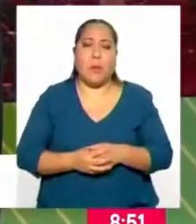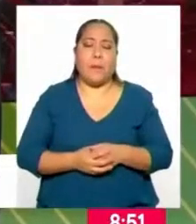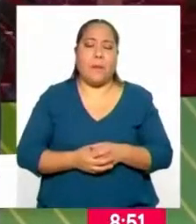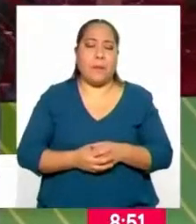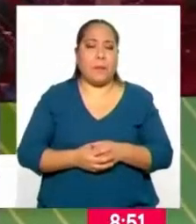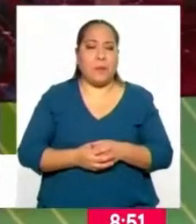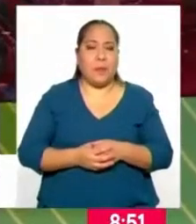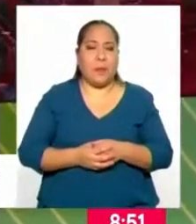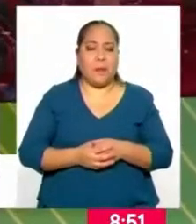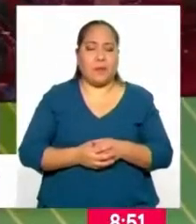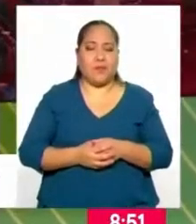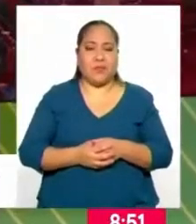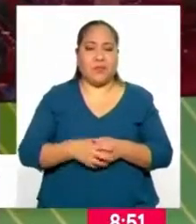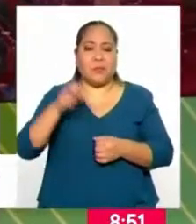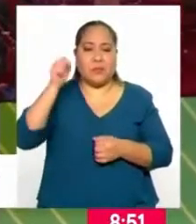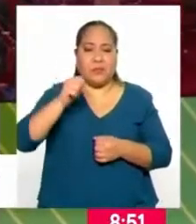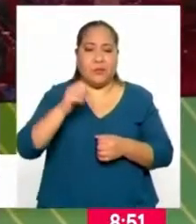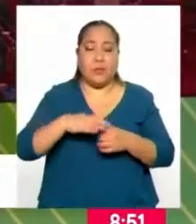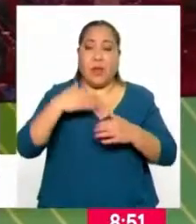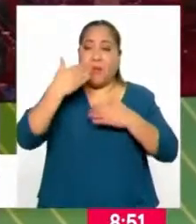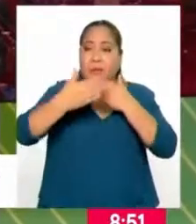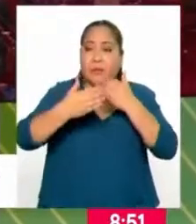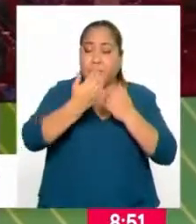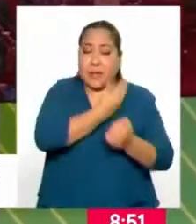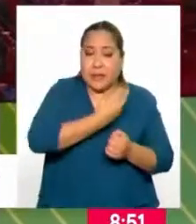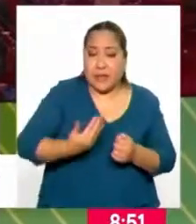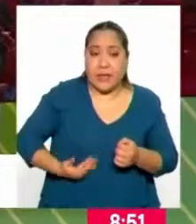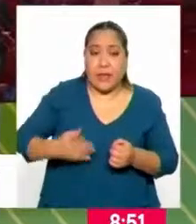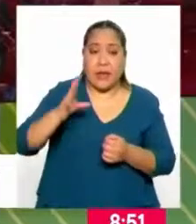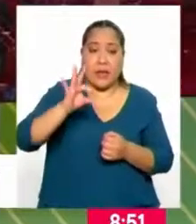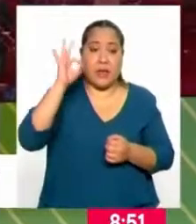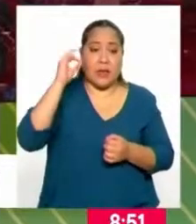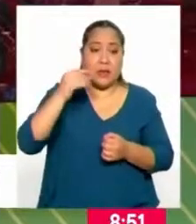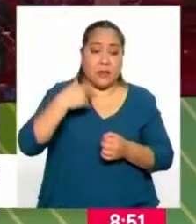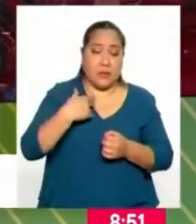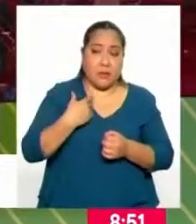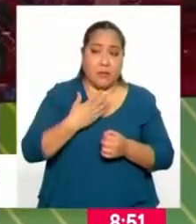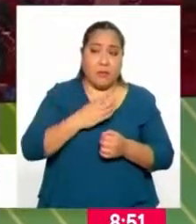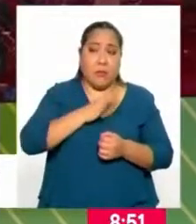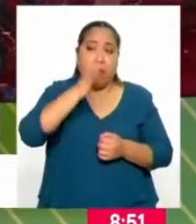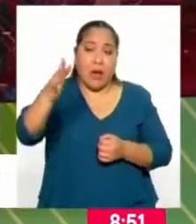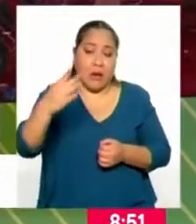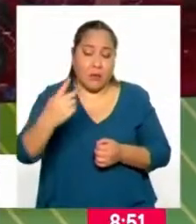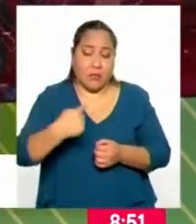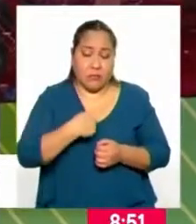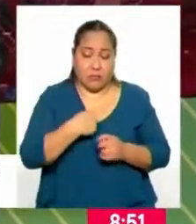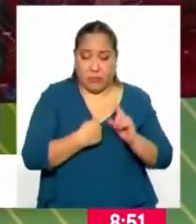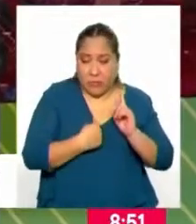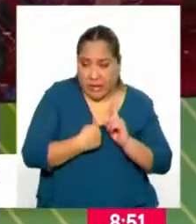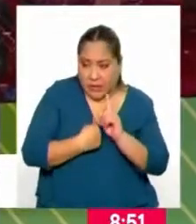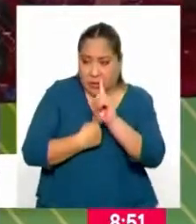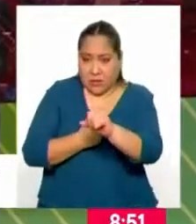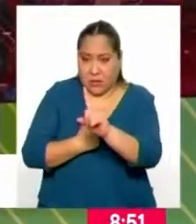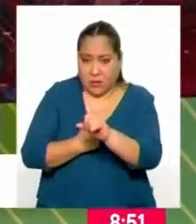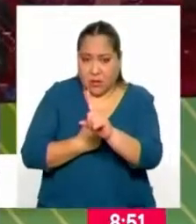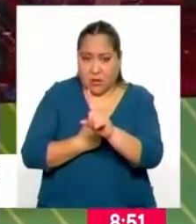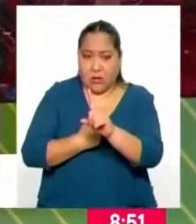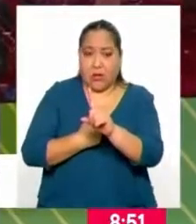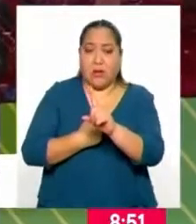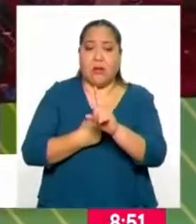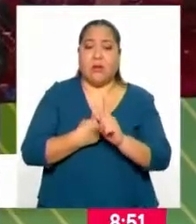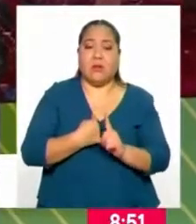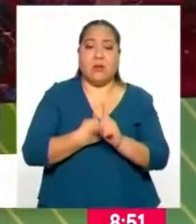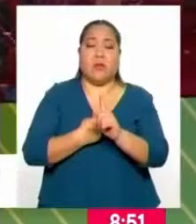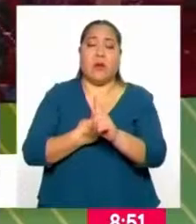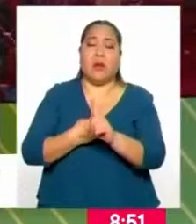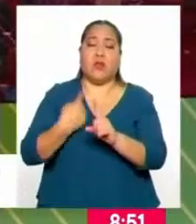digamos, el presidente elige si participa personalmente o no. Es una convocatoria,